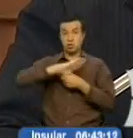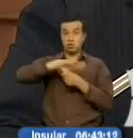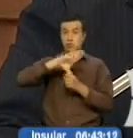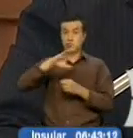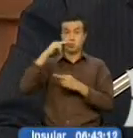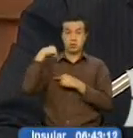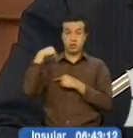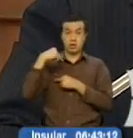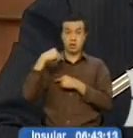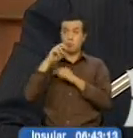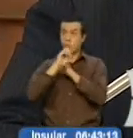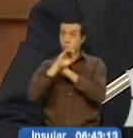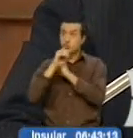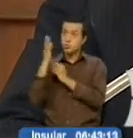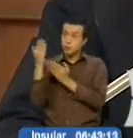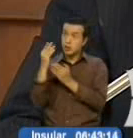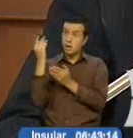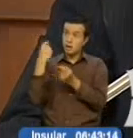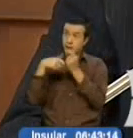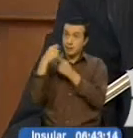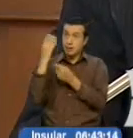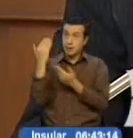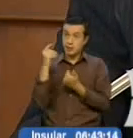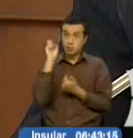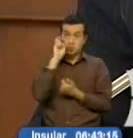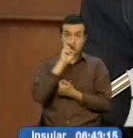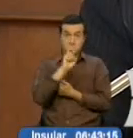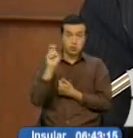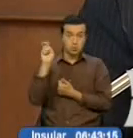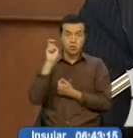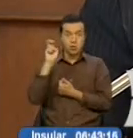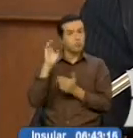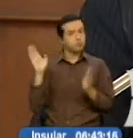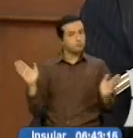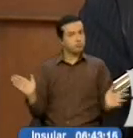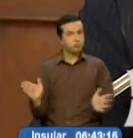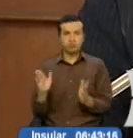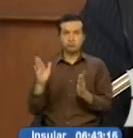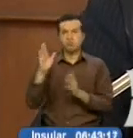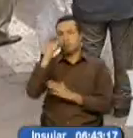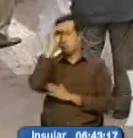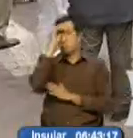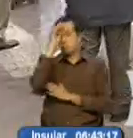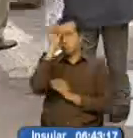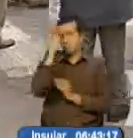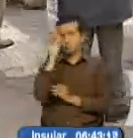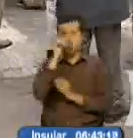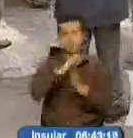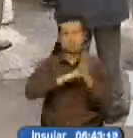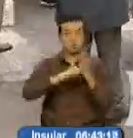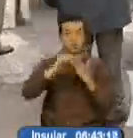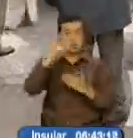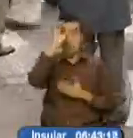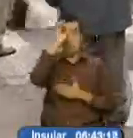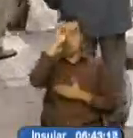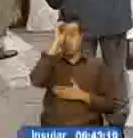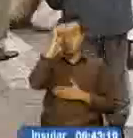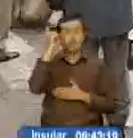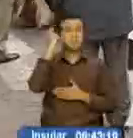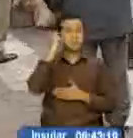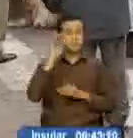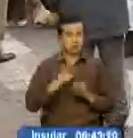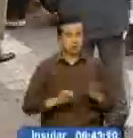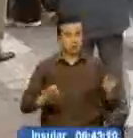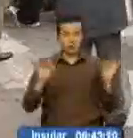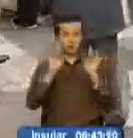más comercialización es lo que nosotros hemos denominado una promoción inteligente. El Ministerio de Cultura considera aportar